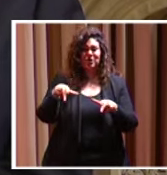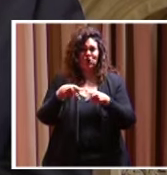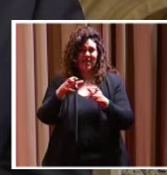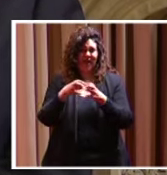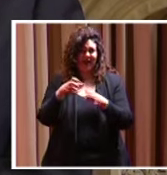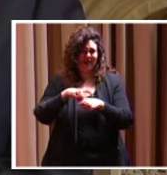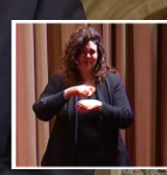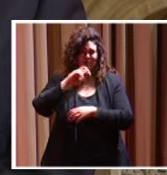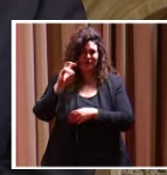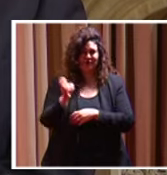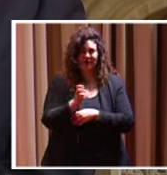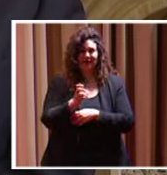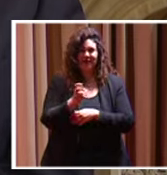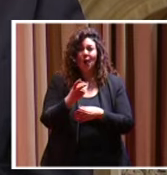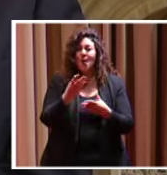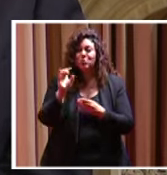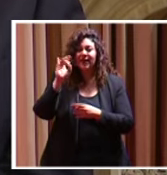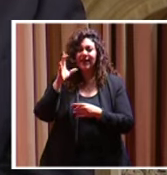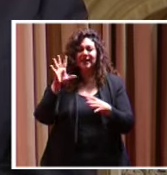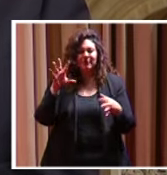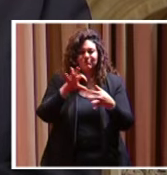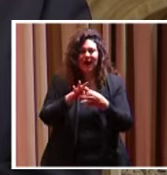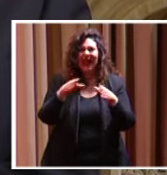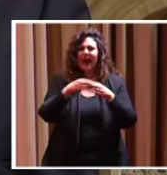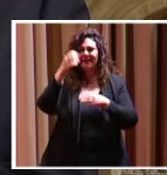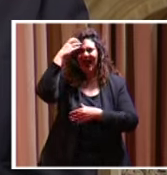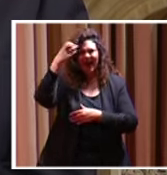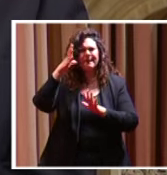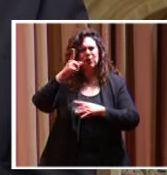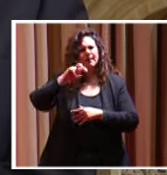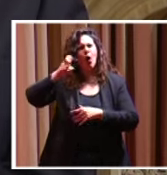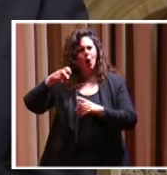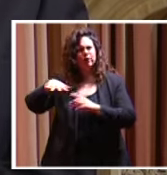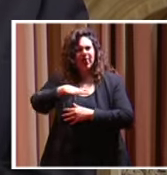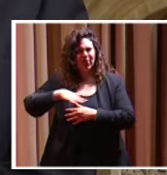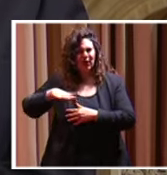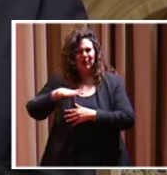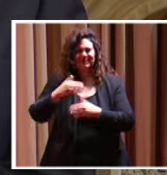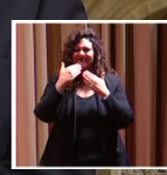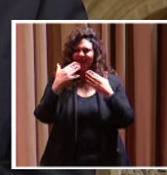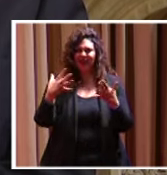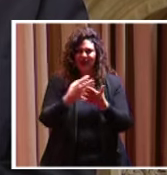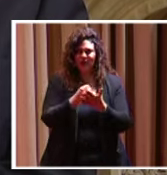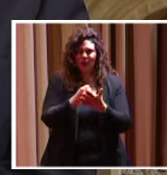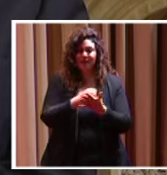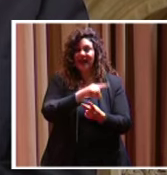todo tipo, centradas muchas de ellas en la Capilla Real, pero también en otros ambientes. Gracias a todos. Y en segundo lugar,